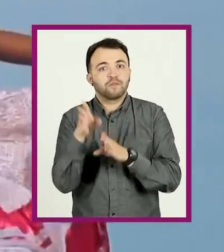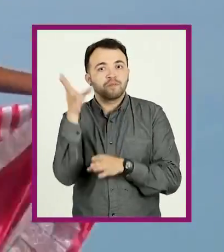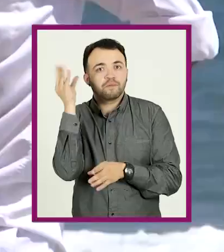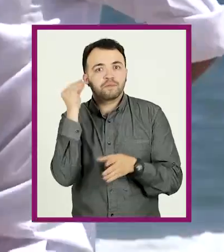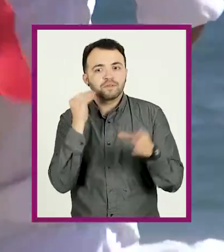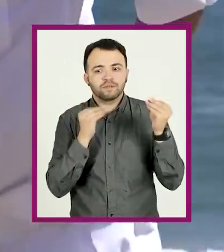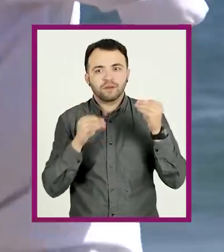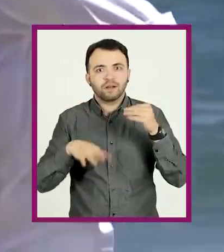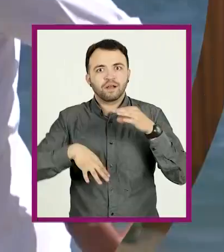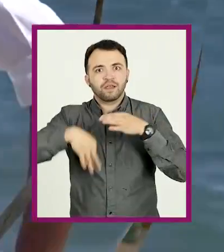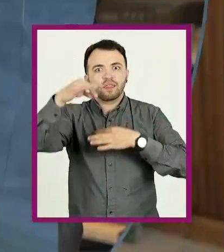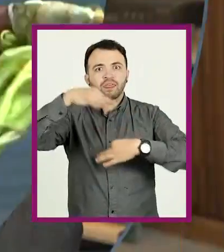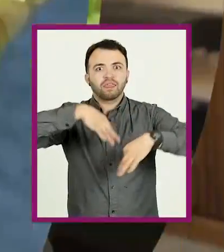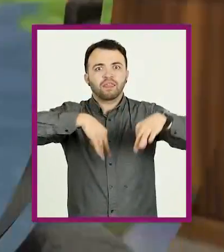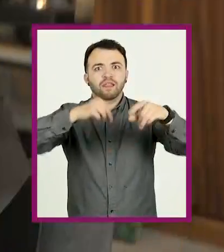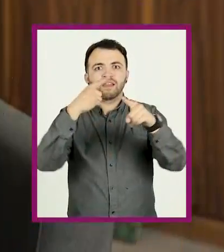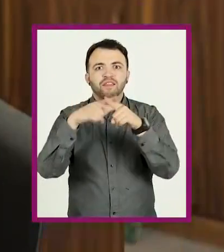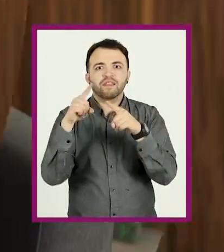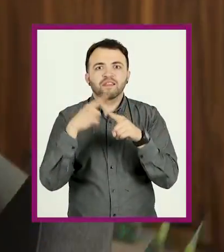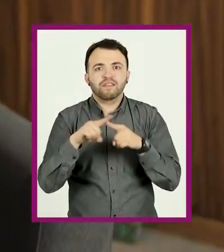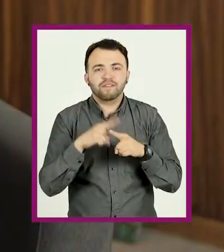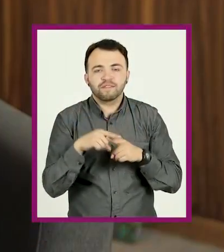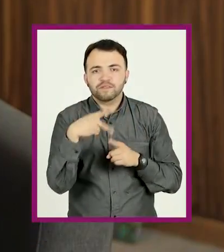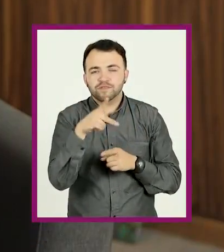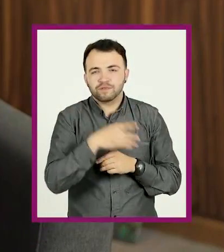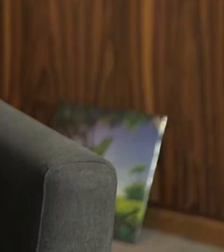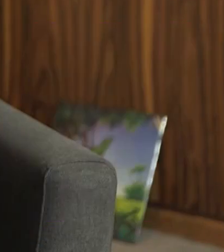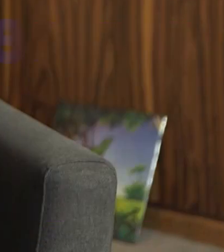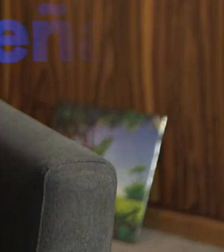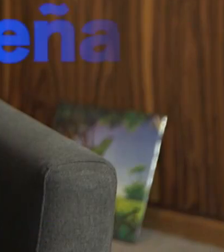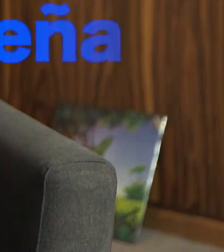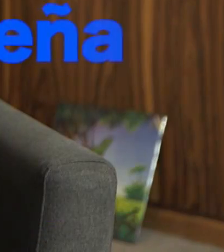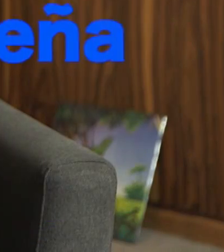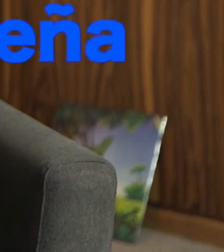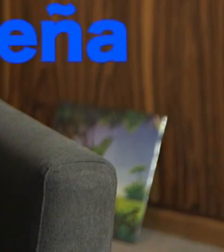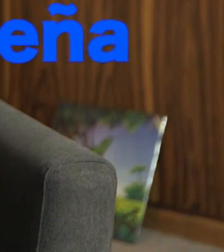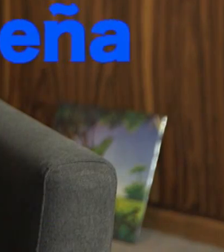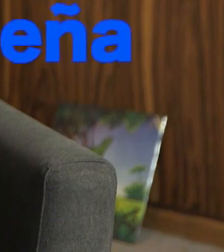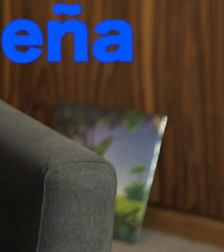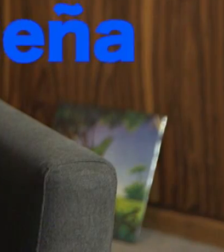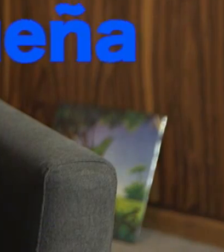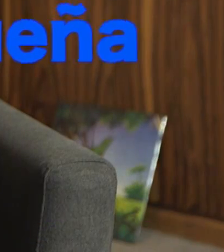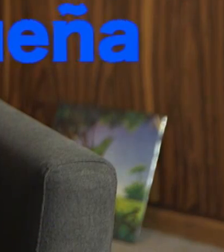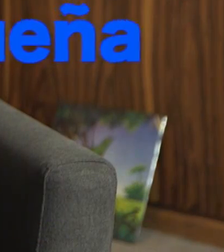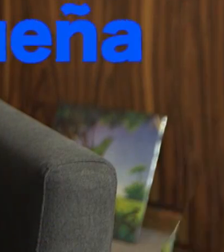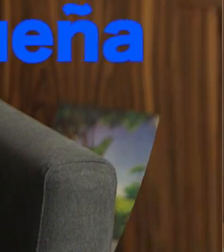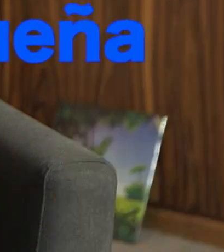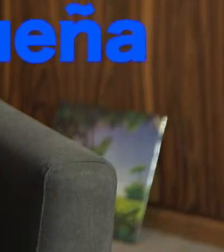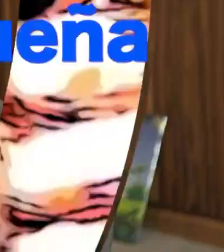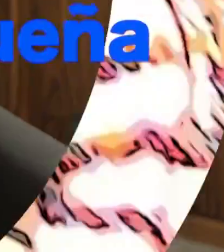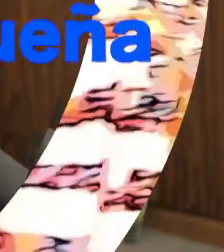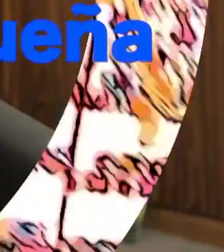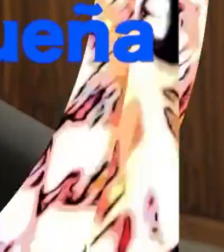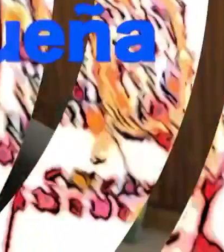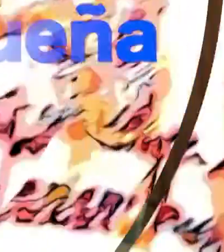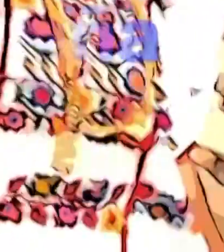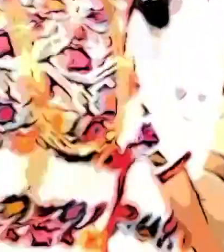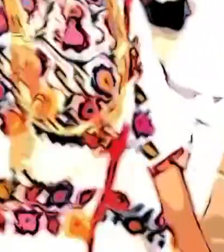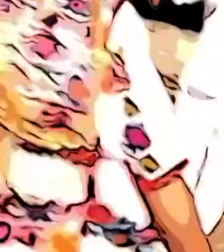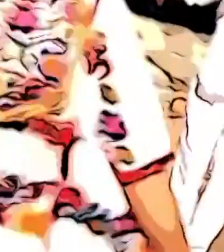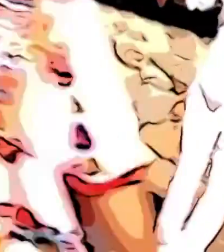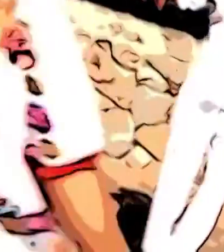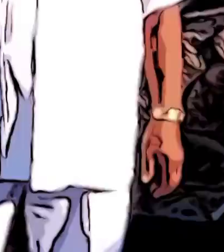la música. Y bueno, la chilena, vamos a escuchar un cacho de una versión de la sanmarqueña que es considerada mestiza,